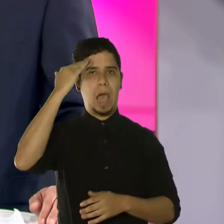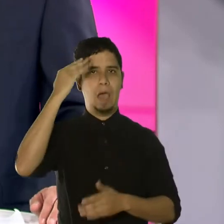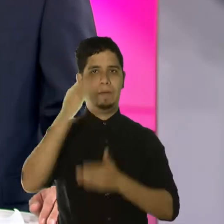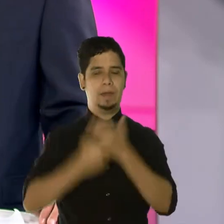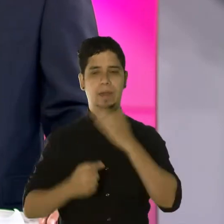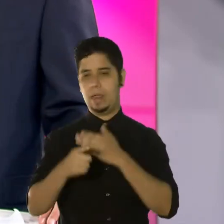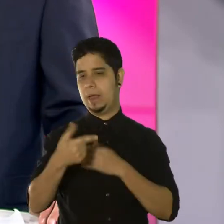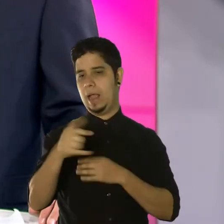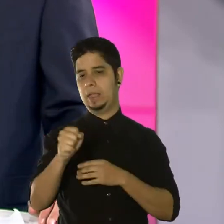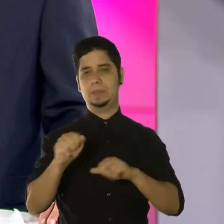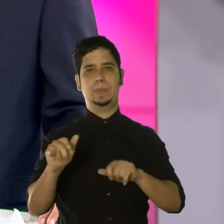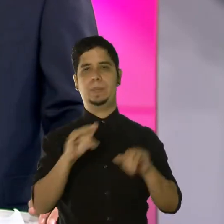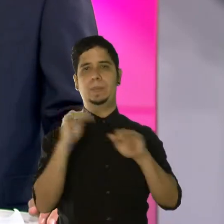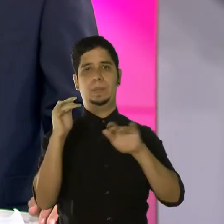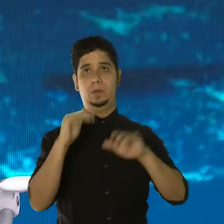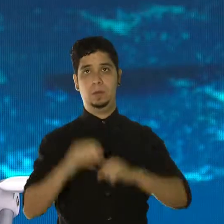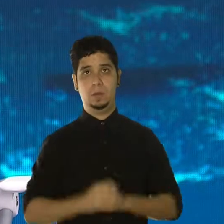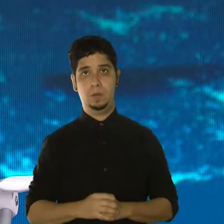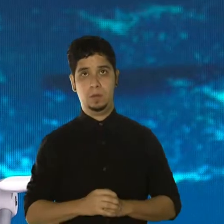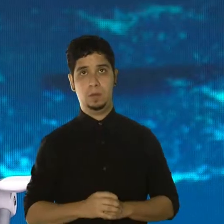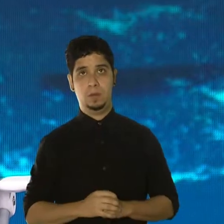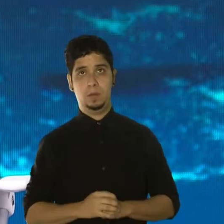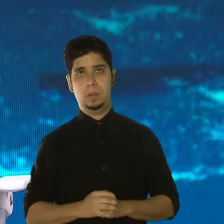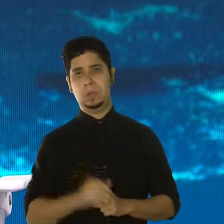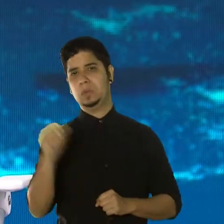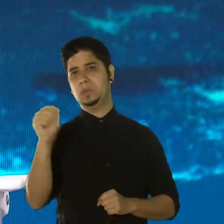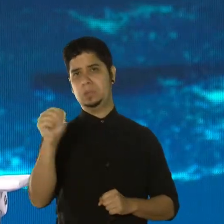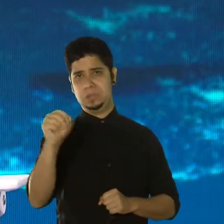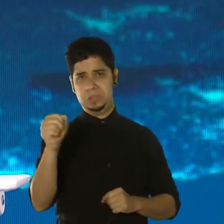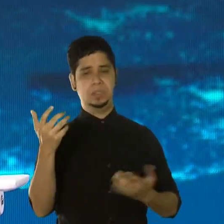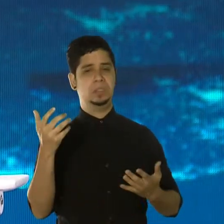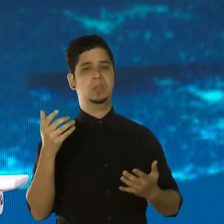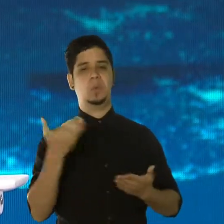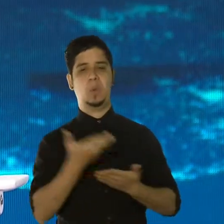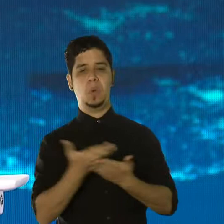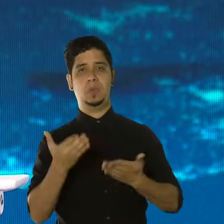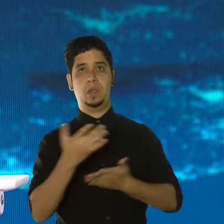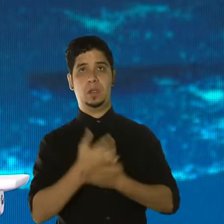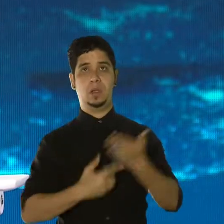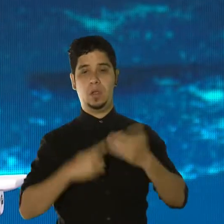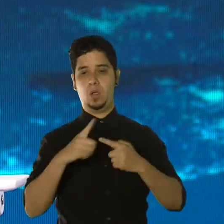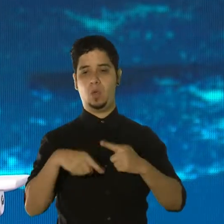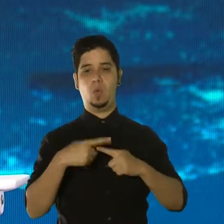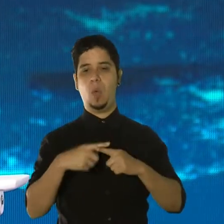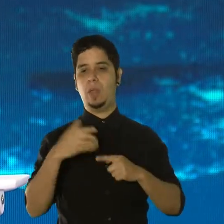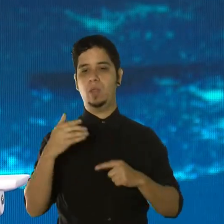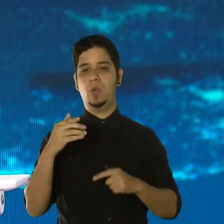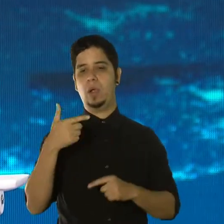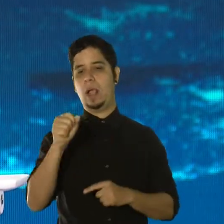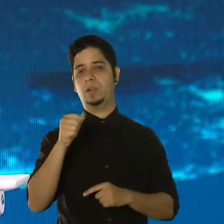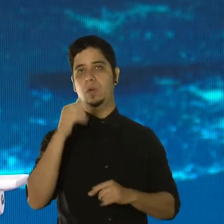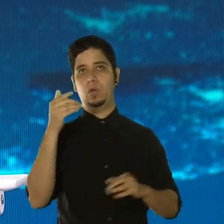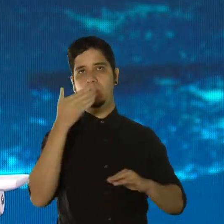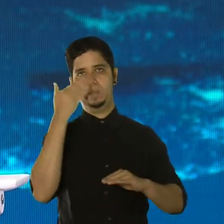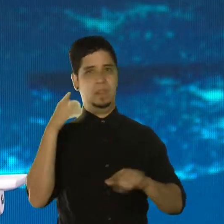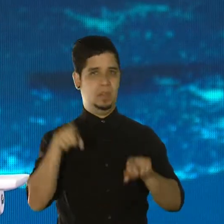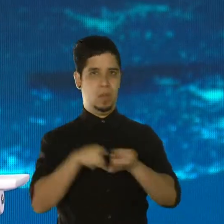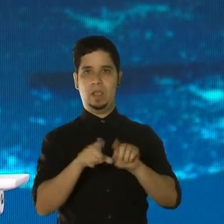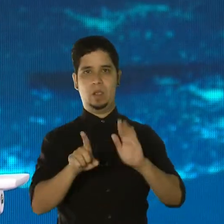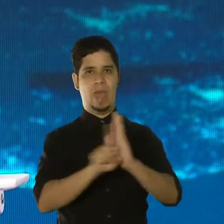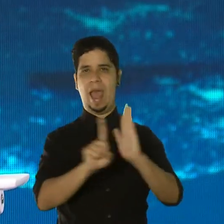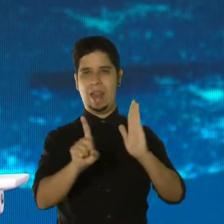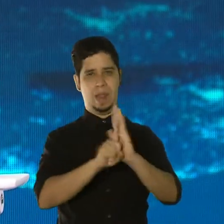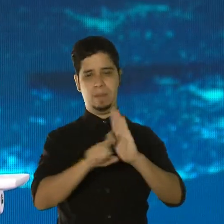hay un escape de gas? Sí, vienen unos artefactos que cuando perciben el olor a gas, como unas alarmas,